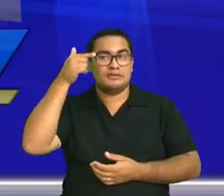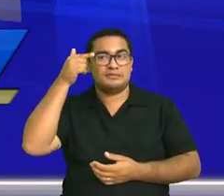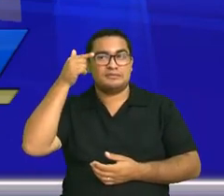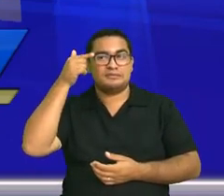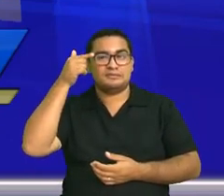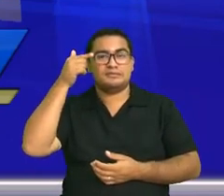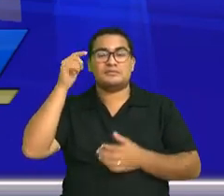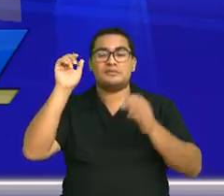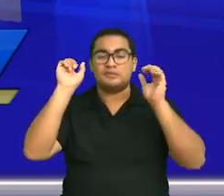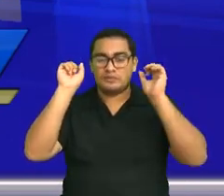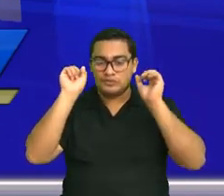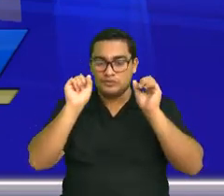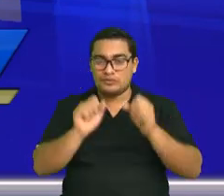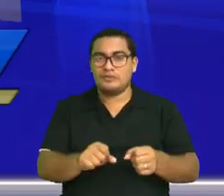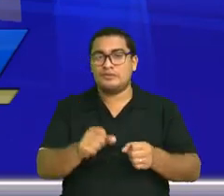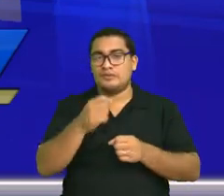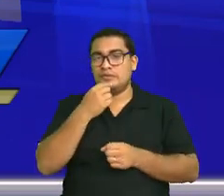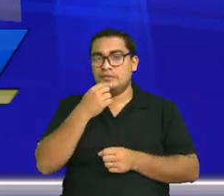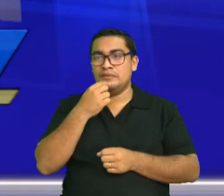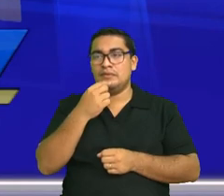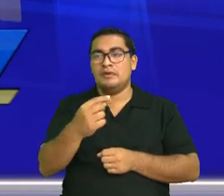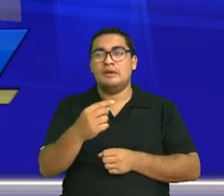logra insertar